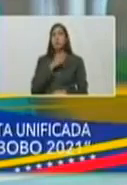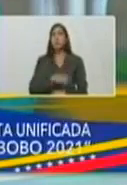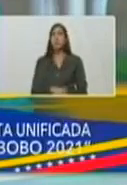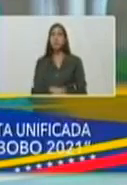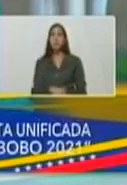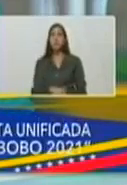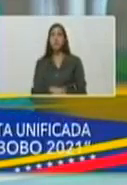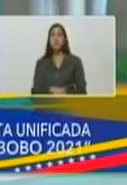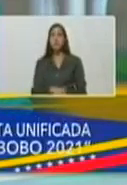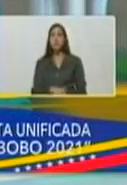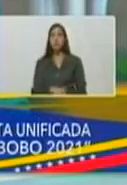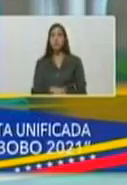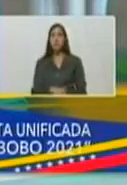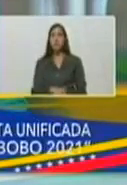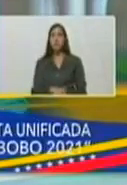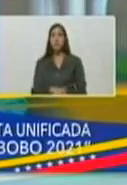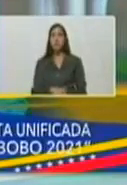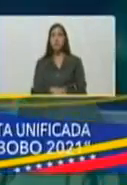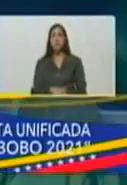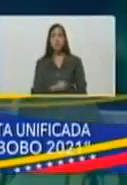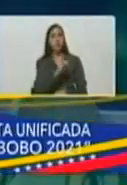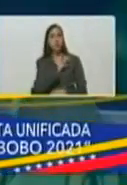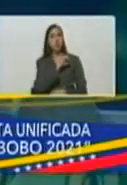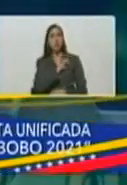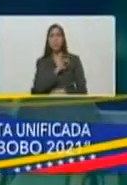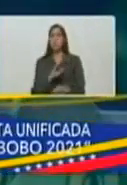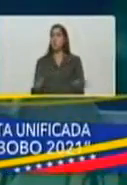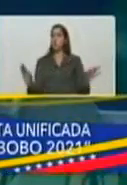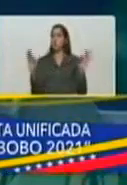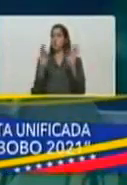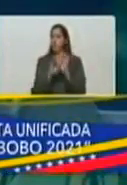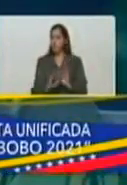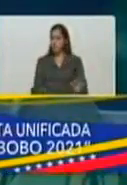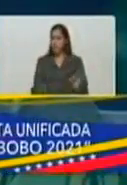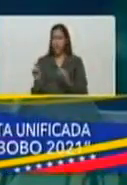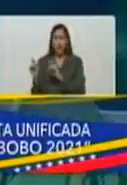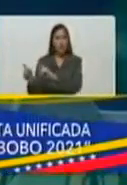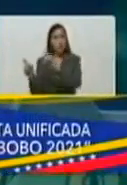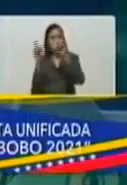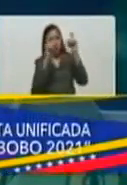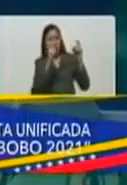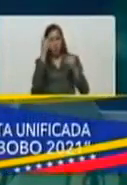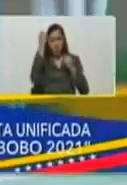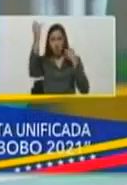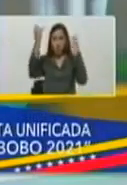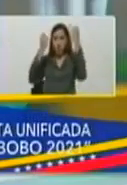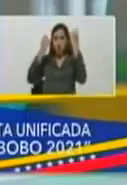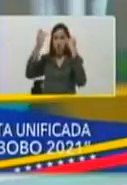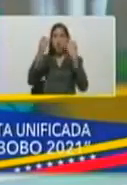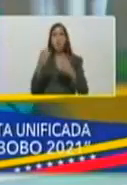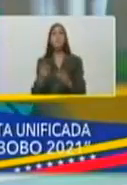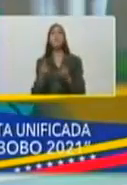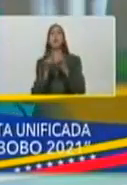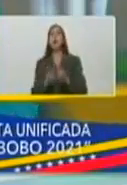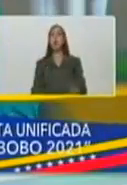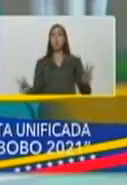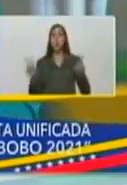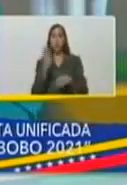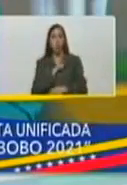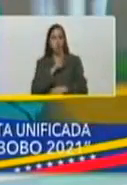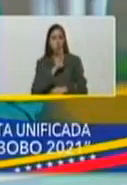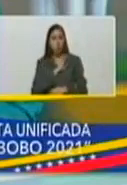López, no le tengamos miedo a la doctrina, a la ideología, a tener valores propios que vienen